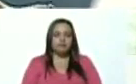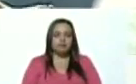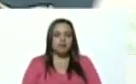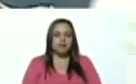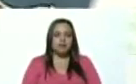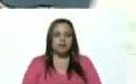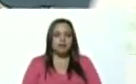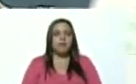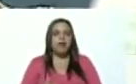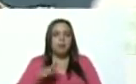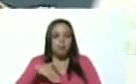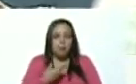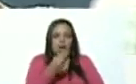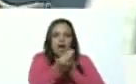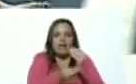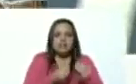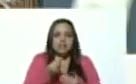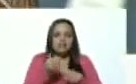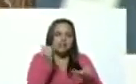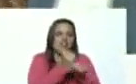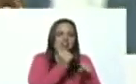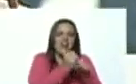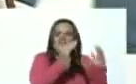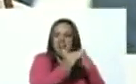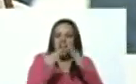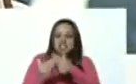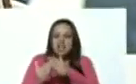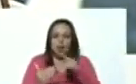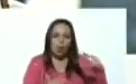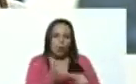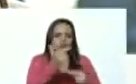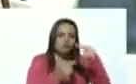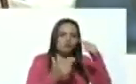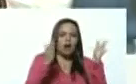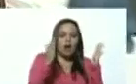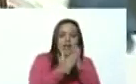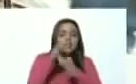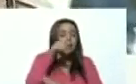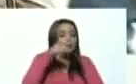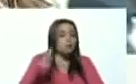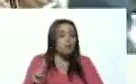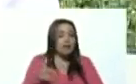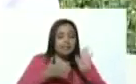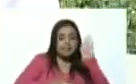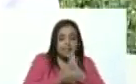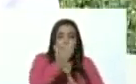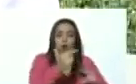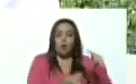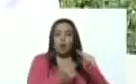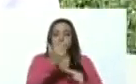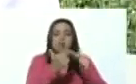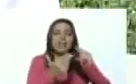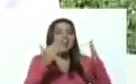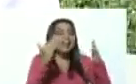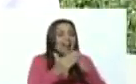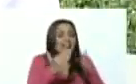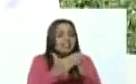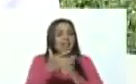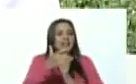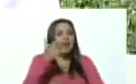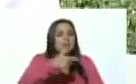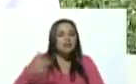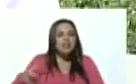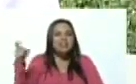el hogar, con el hogar, a construir el hogar del pueblo, ir a construir la casa que la gente